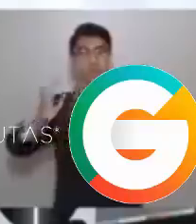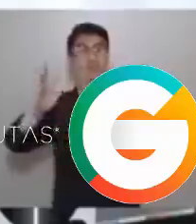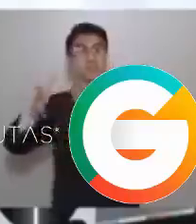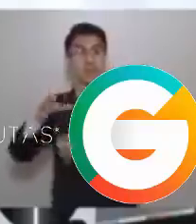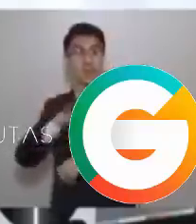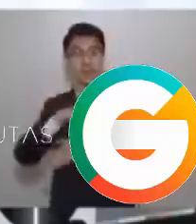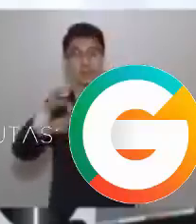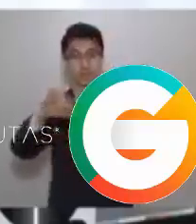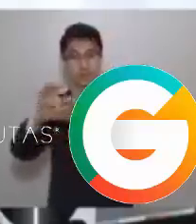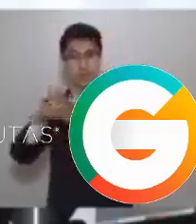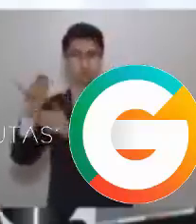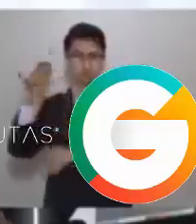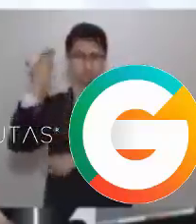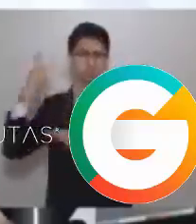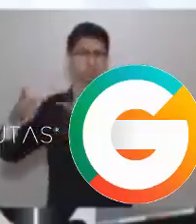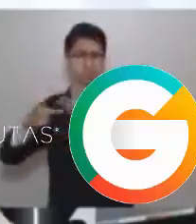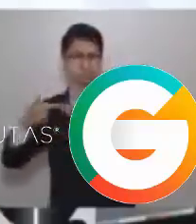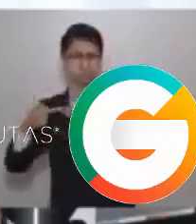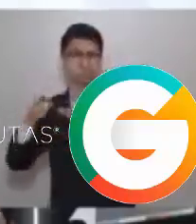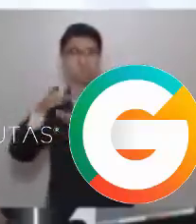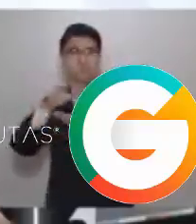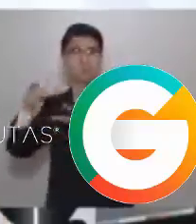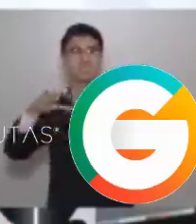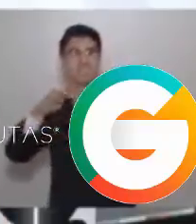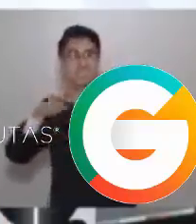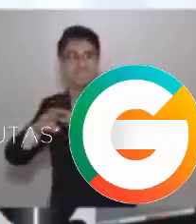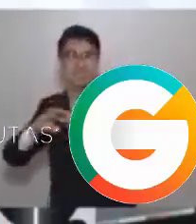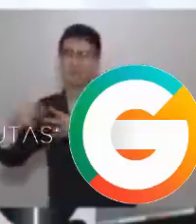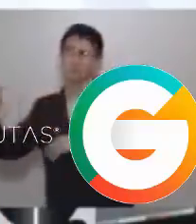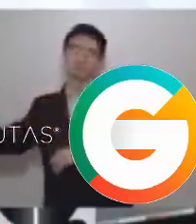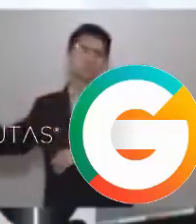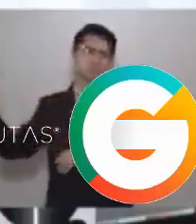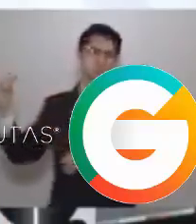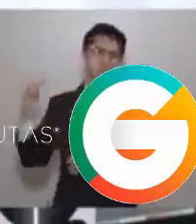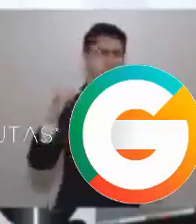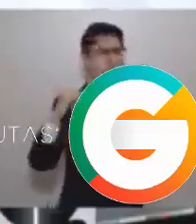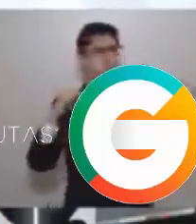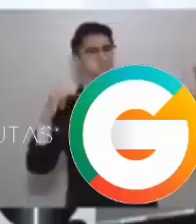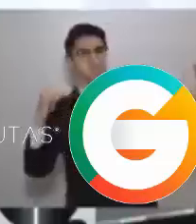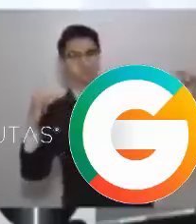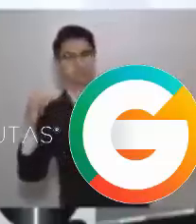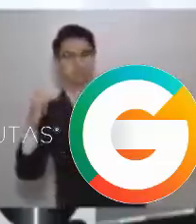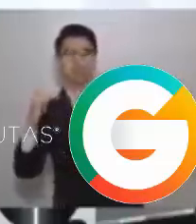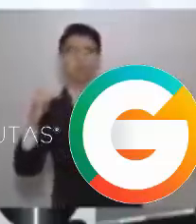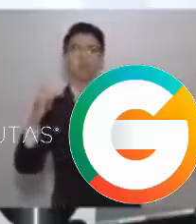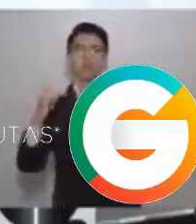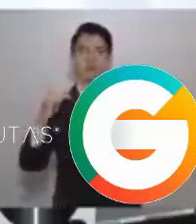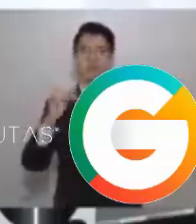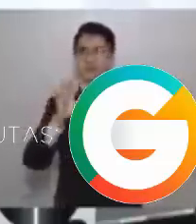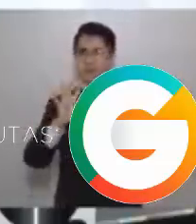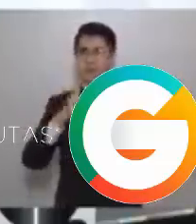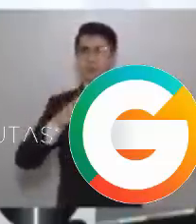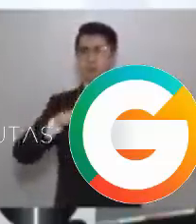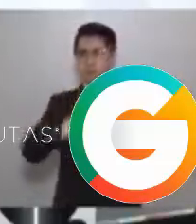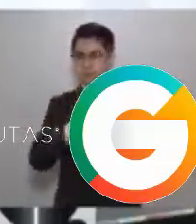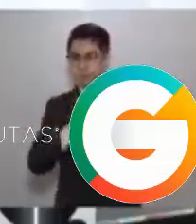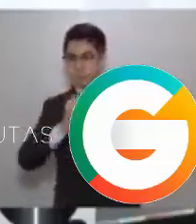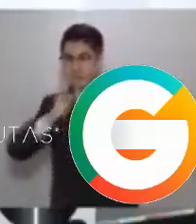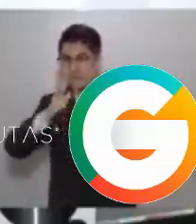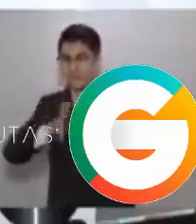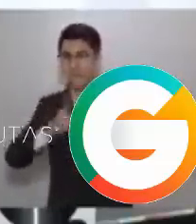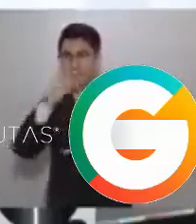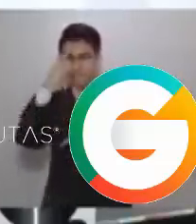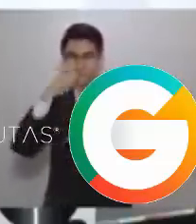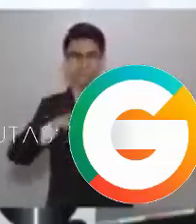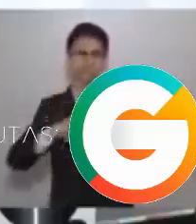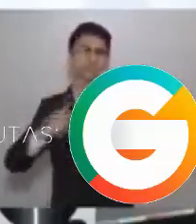una de estas, más de una, pero una particularmente la que era el objetivo, sí se encontraba identificable como alguien que a nivel